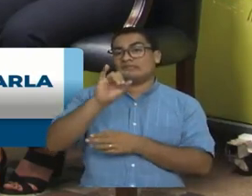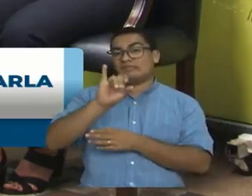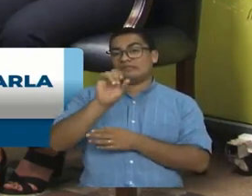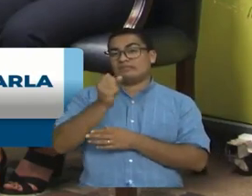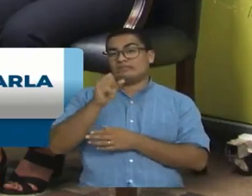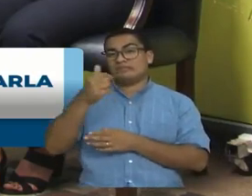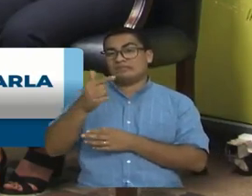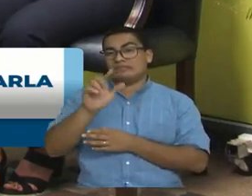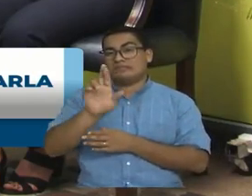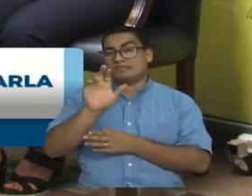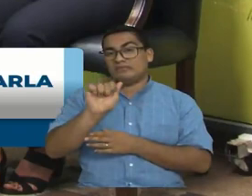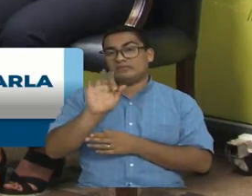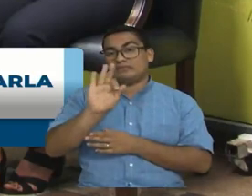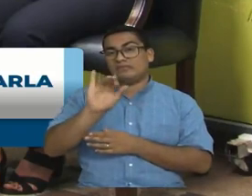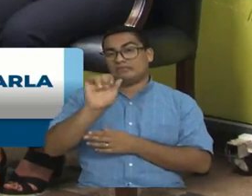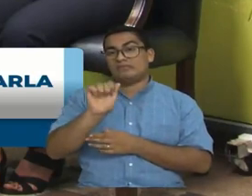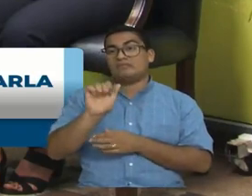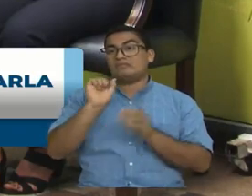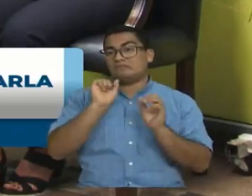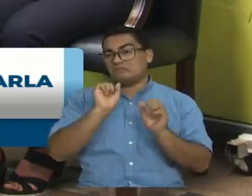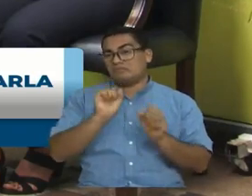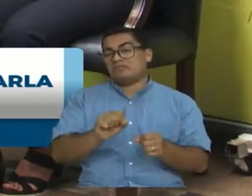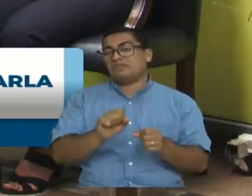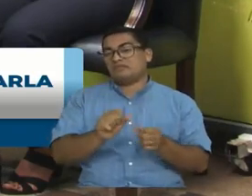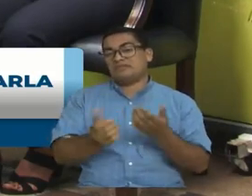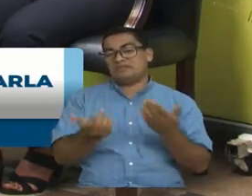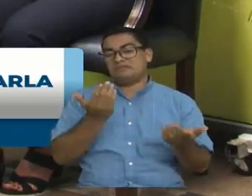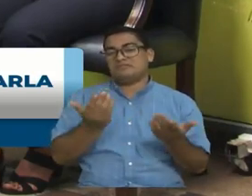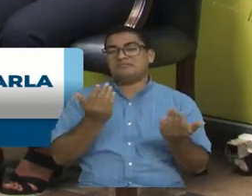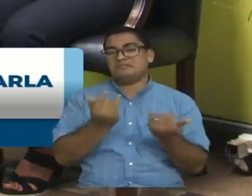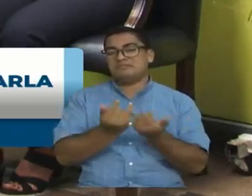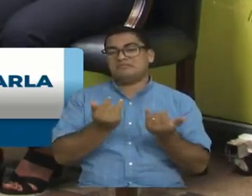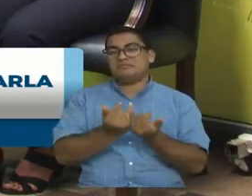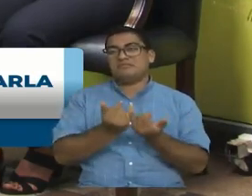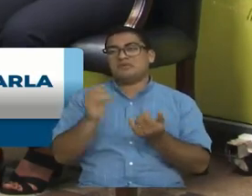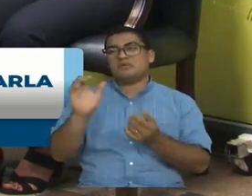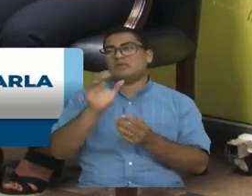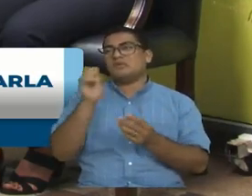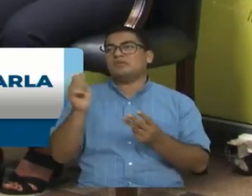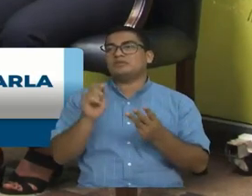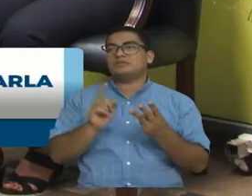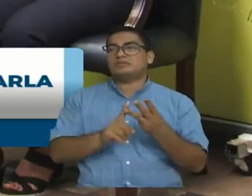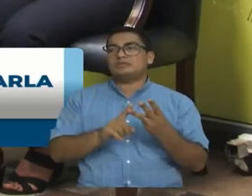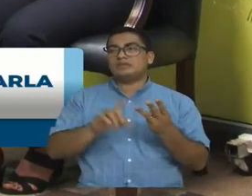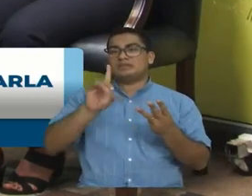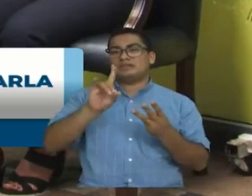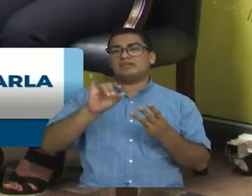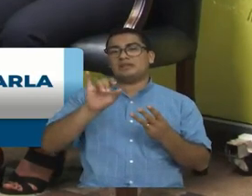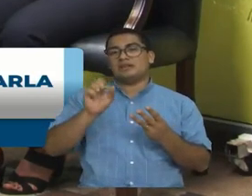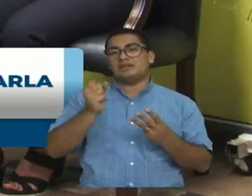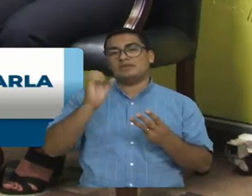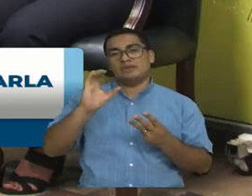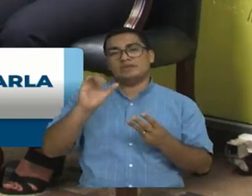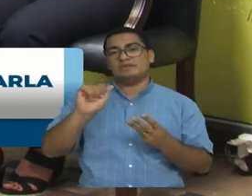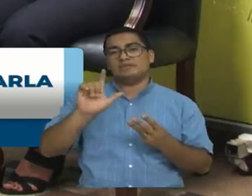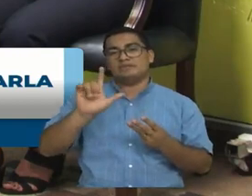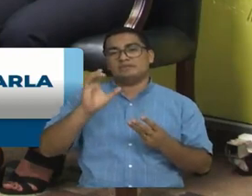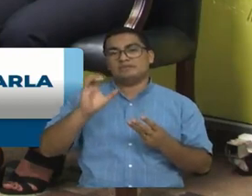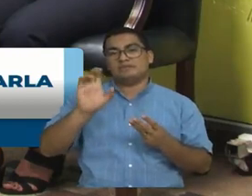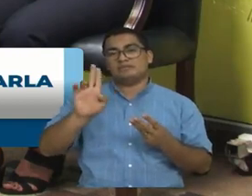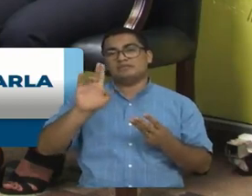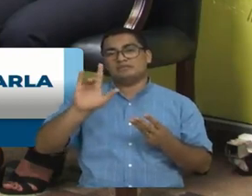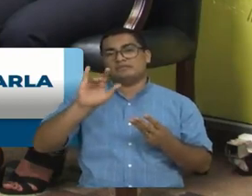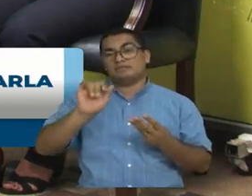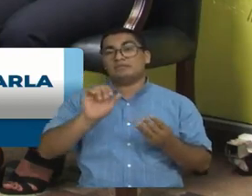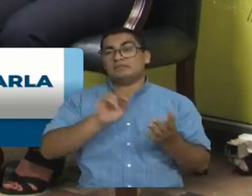también puede presentarse en la dislexia. Igual que otra clasificación que hay, que es la discalculia, que es los niños que